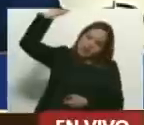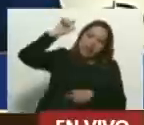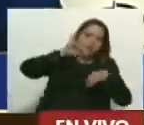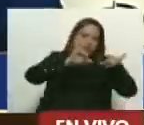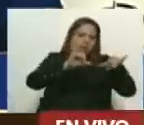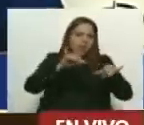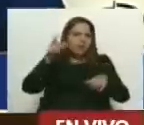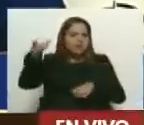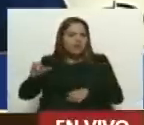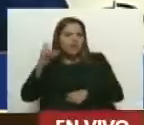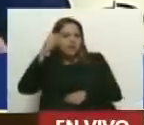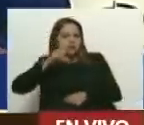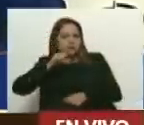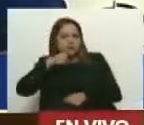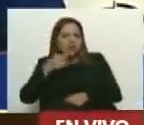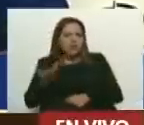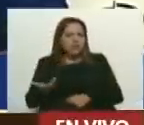anciano.